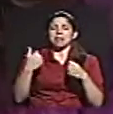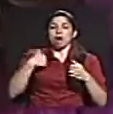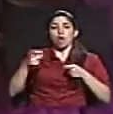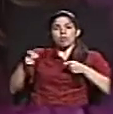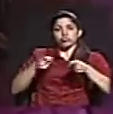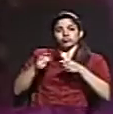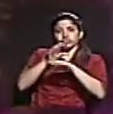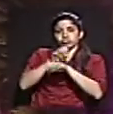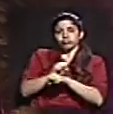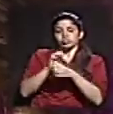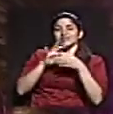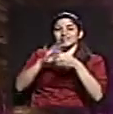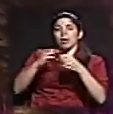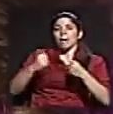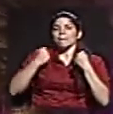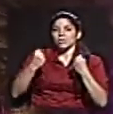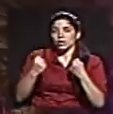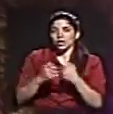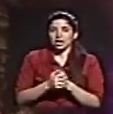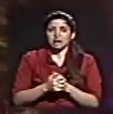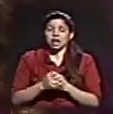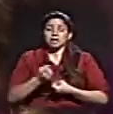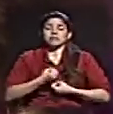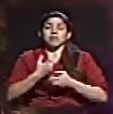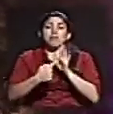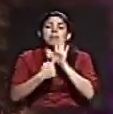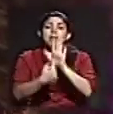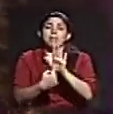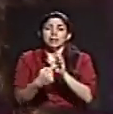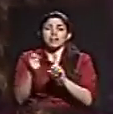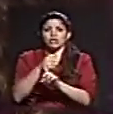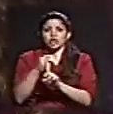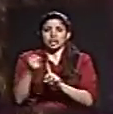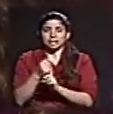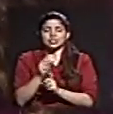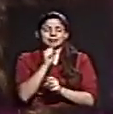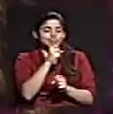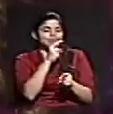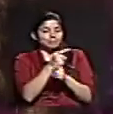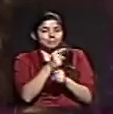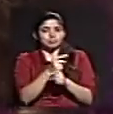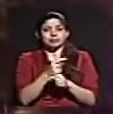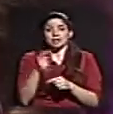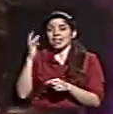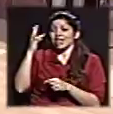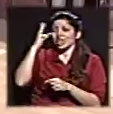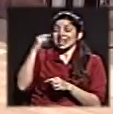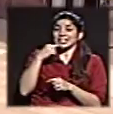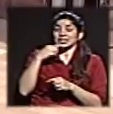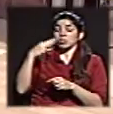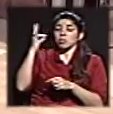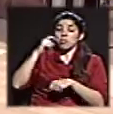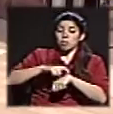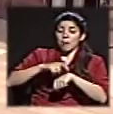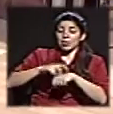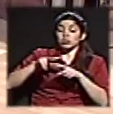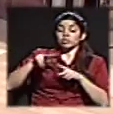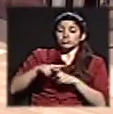es un asunto de poder, ¿verdad? Es una manifestación de la violencia. Es una manifestación, exactamente. Que por ahí una teórica lo dice, desde el momento que las